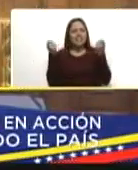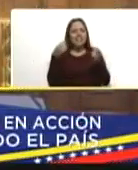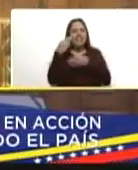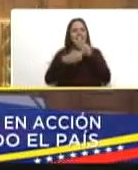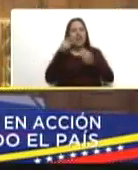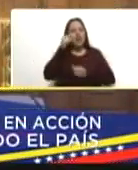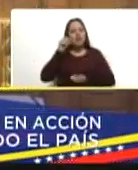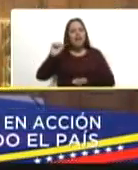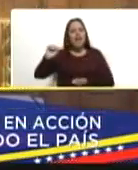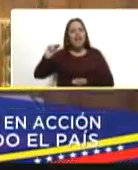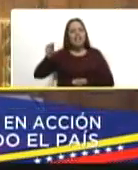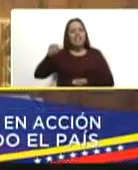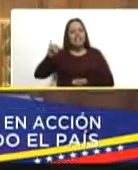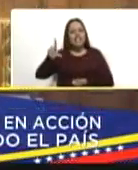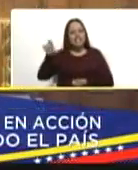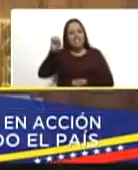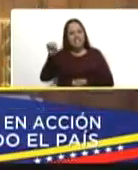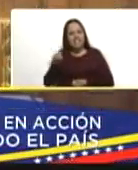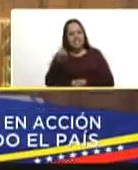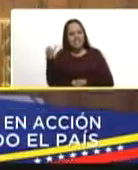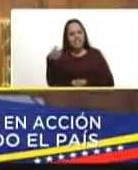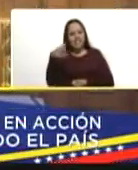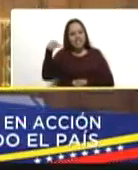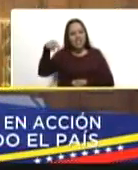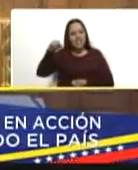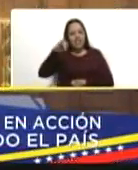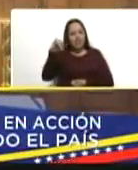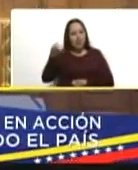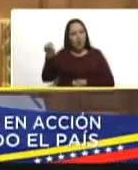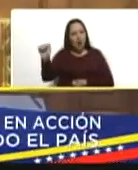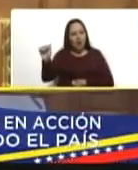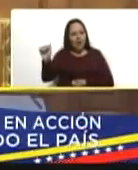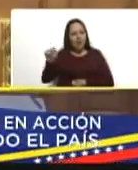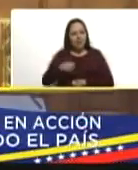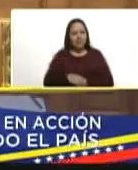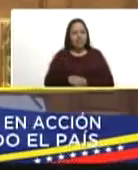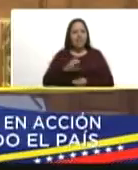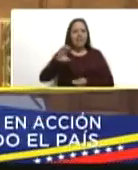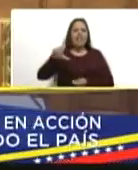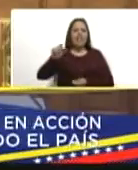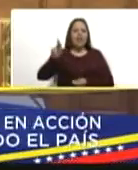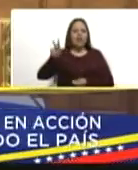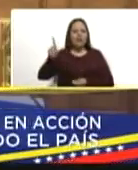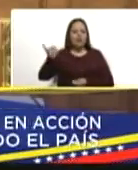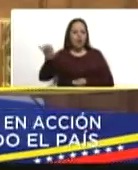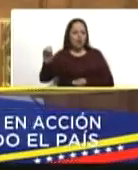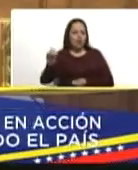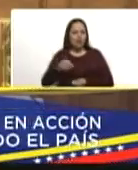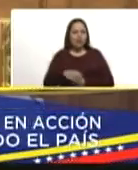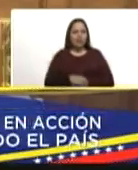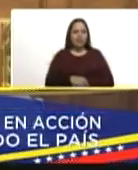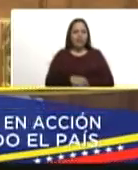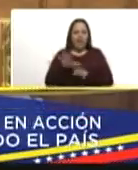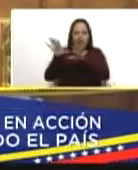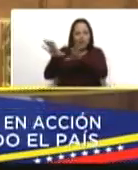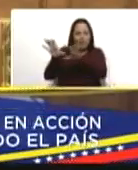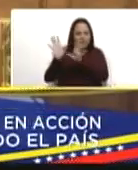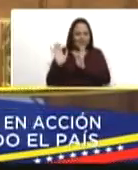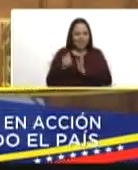llama Ah Claudio nazoa un jedor Claudio nazoa